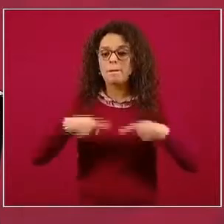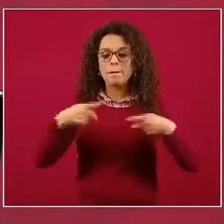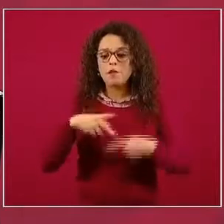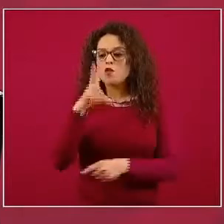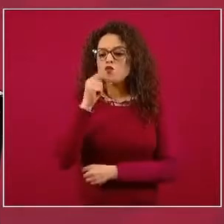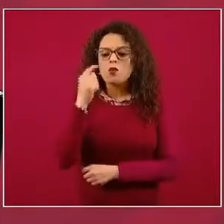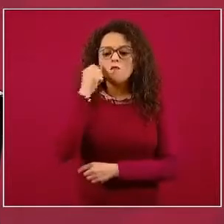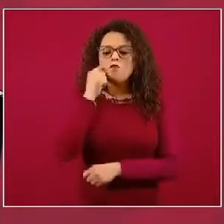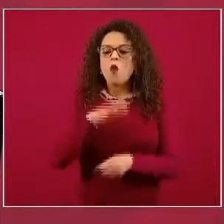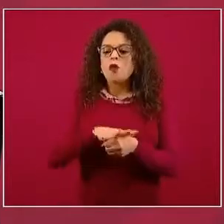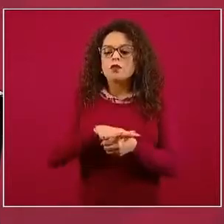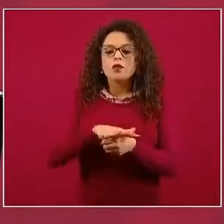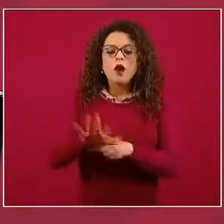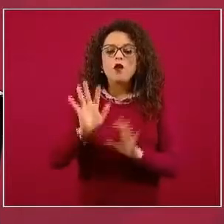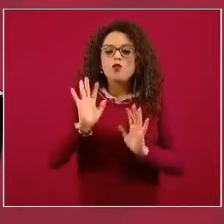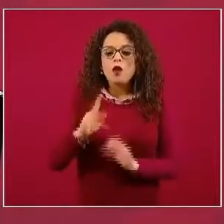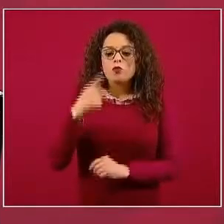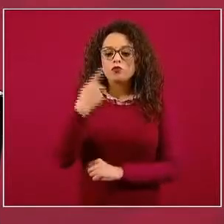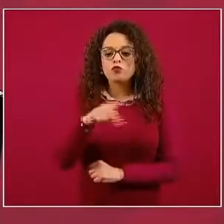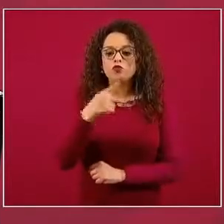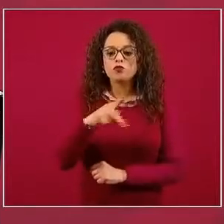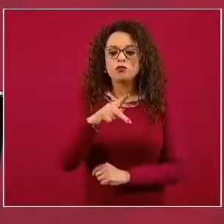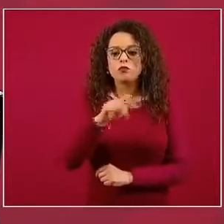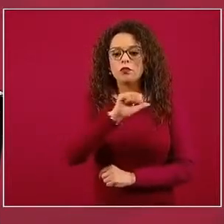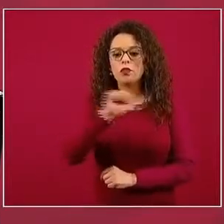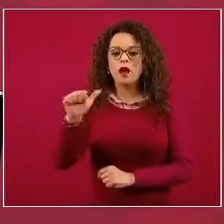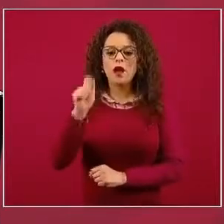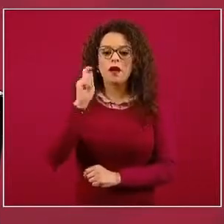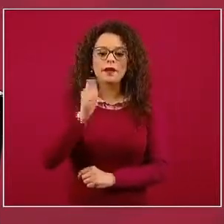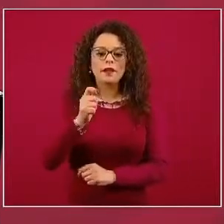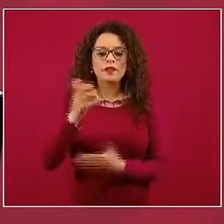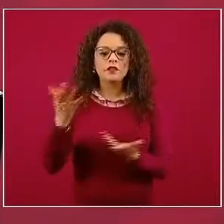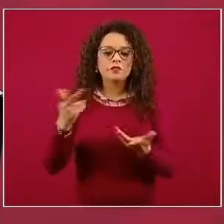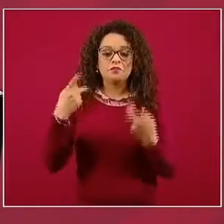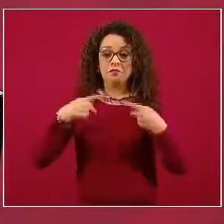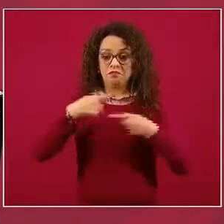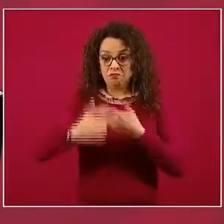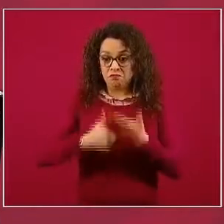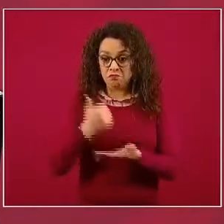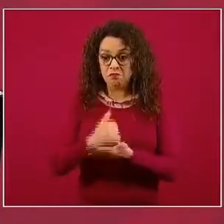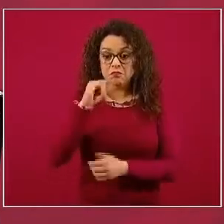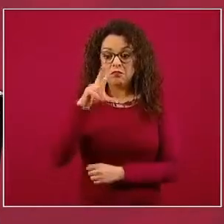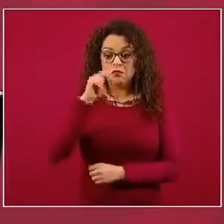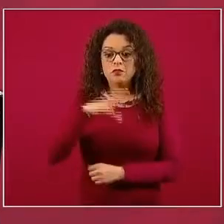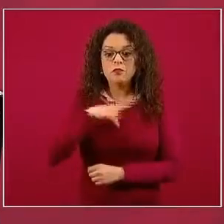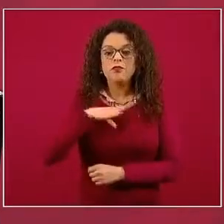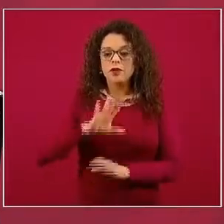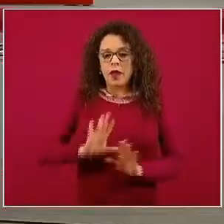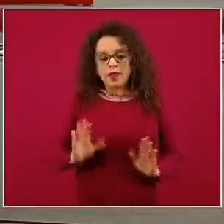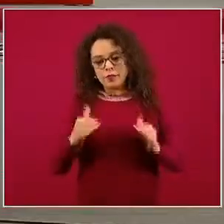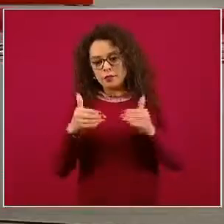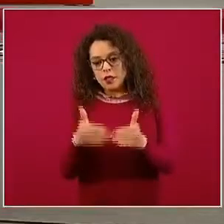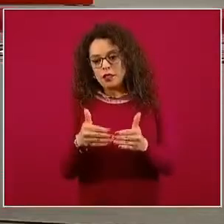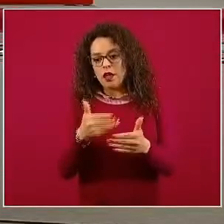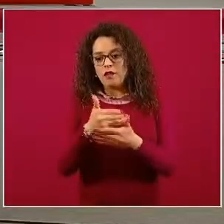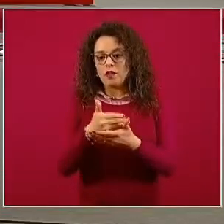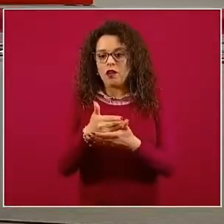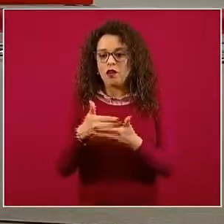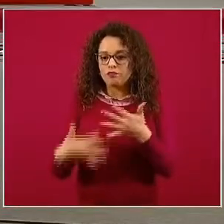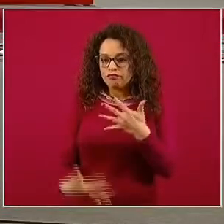condición de ciudadanía, de su capacidad de tener o no documentación específica,